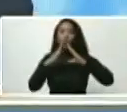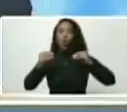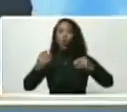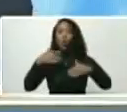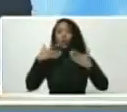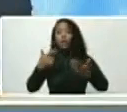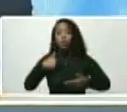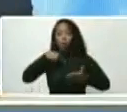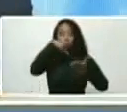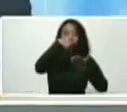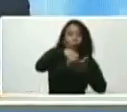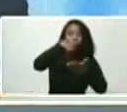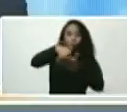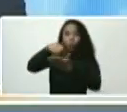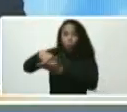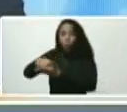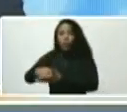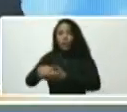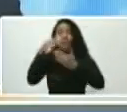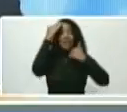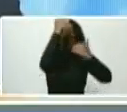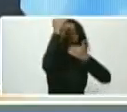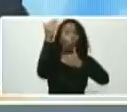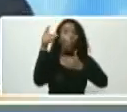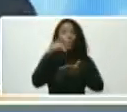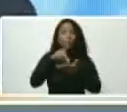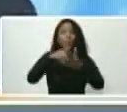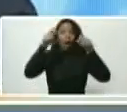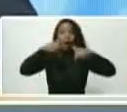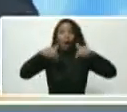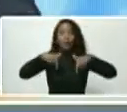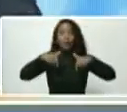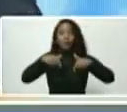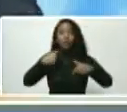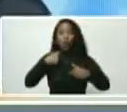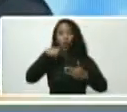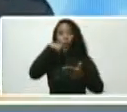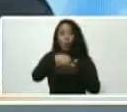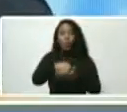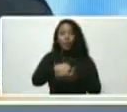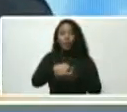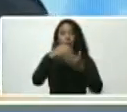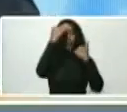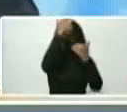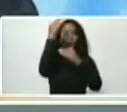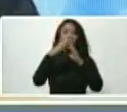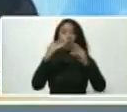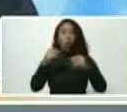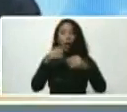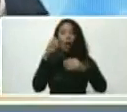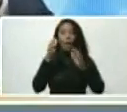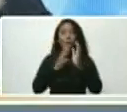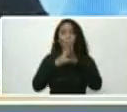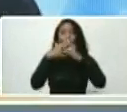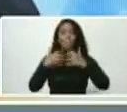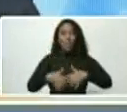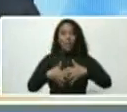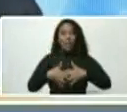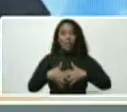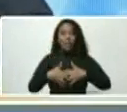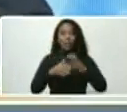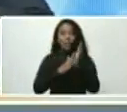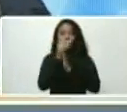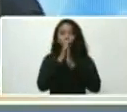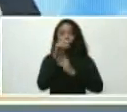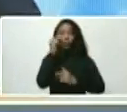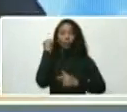que he nombrado y saludos a los presentes que no he nombrado y saludos a todos los empresarios,